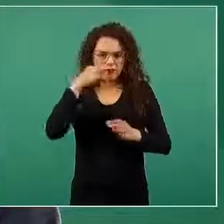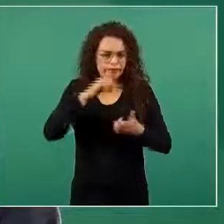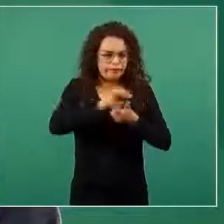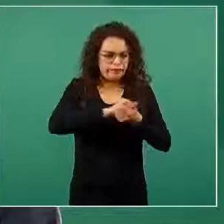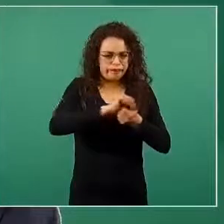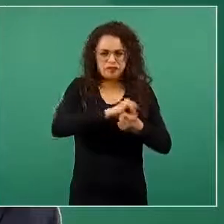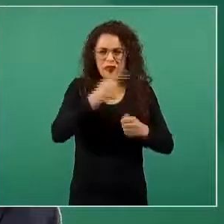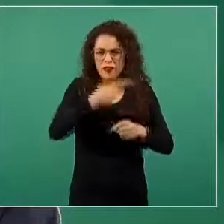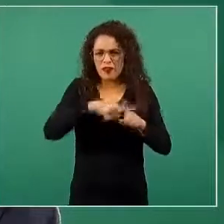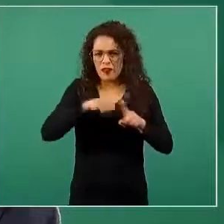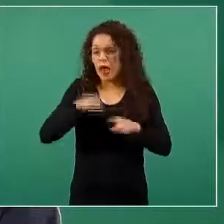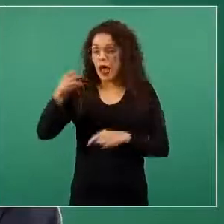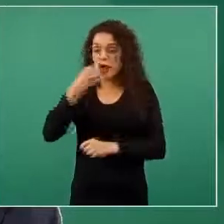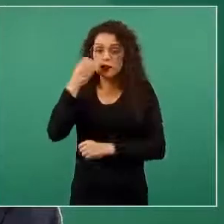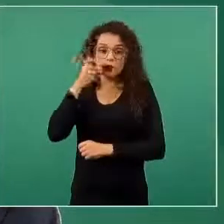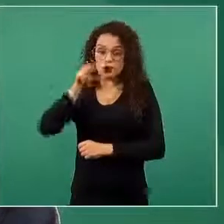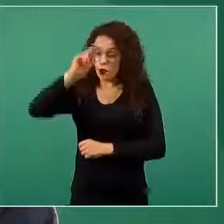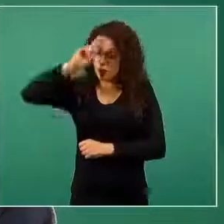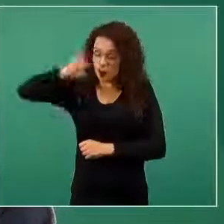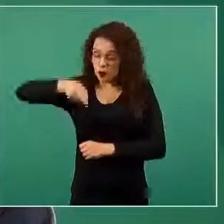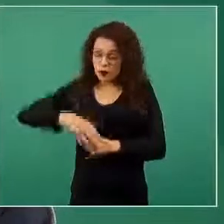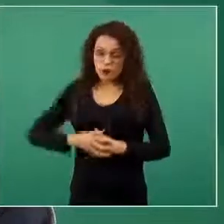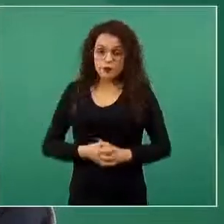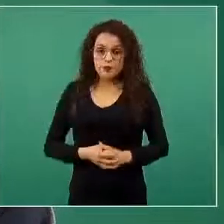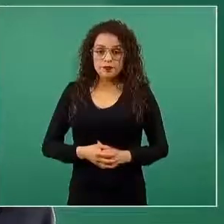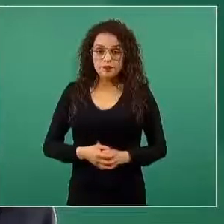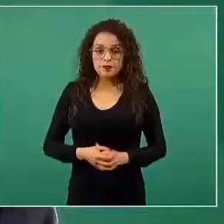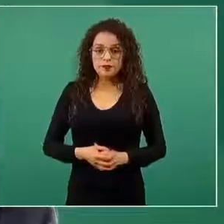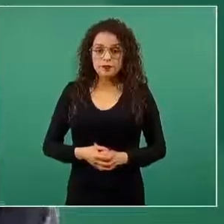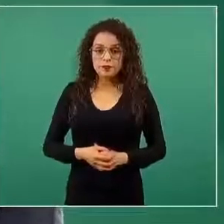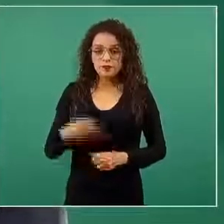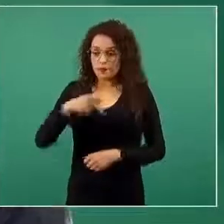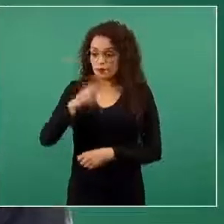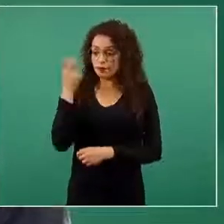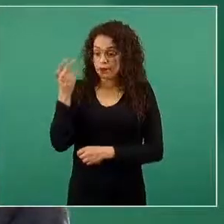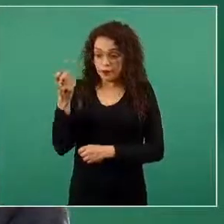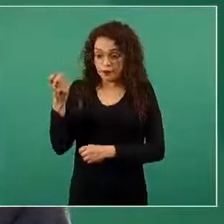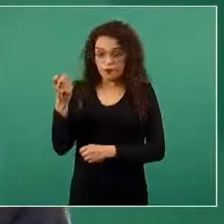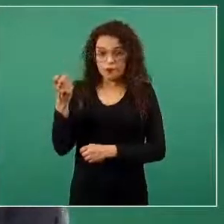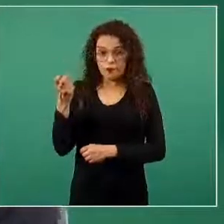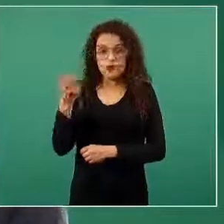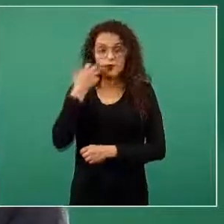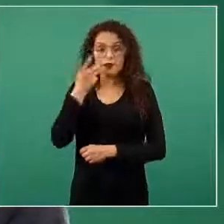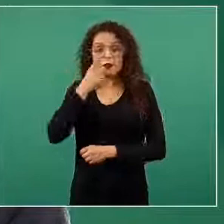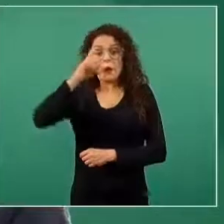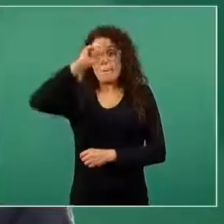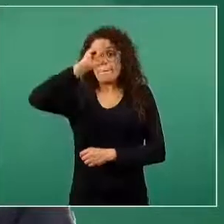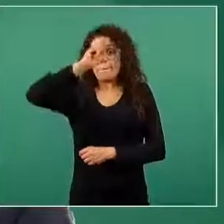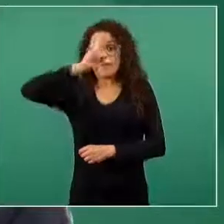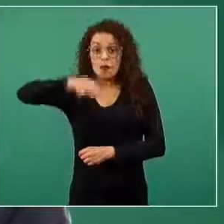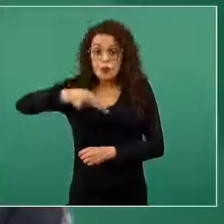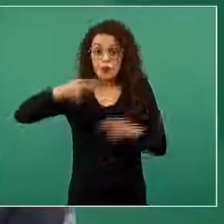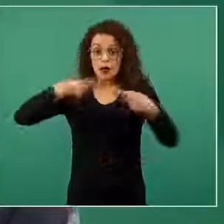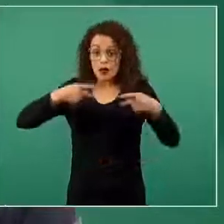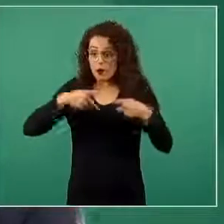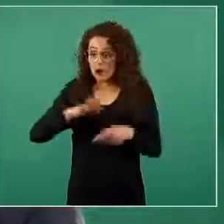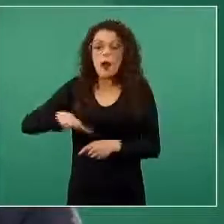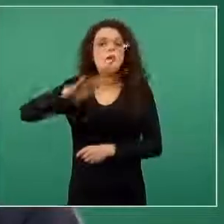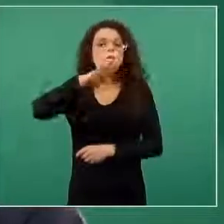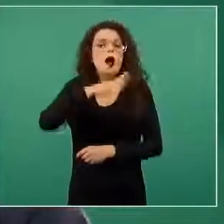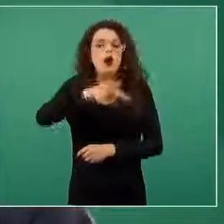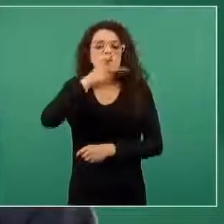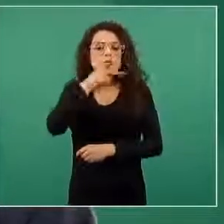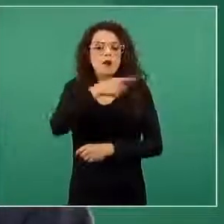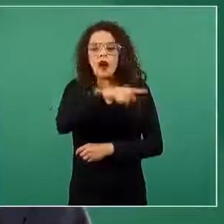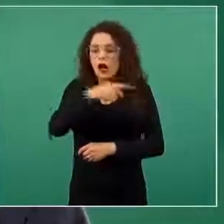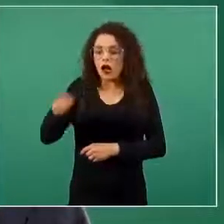esa pieza legislativa no pretende prohibirle a la persona, prohibirle al ciudadano, a la mamá, al papá